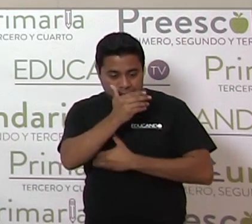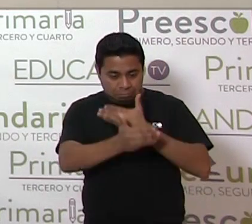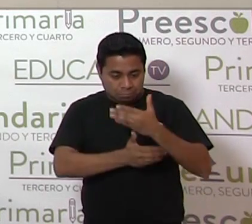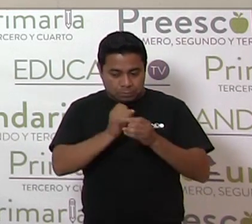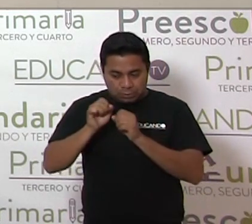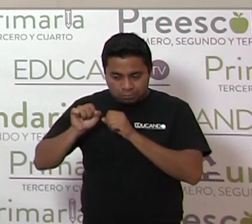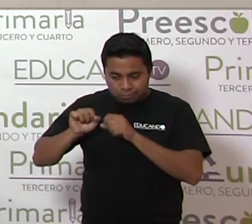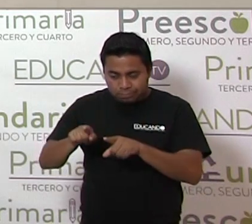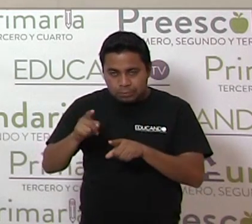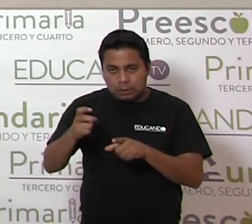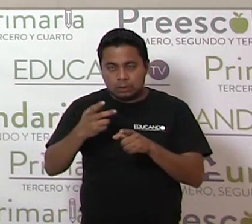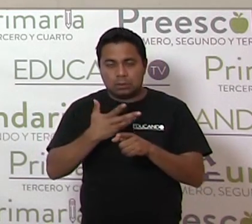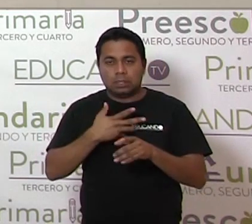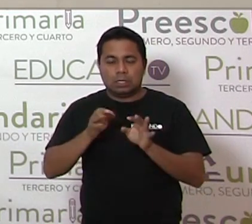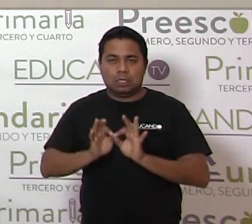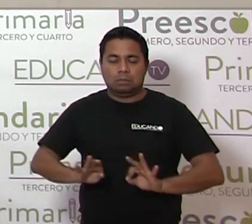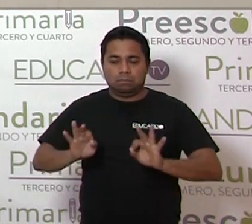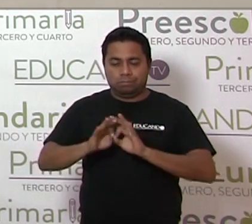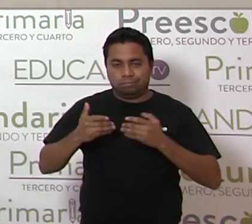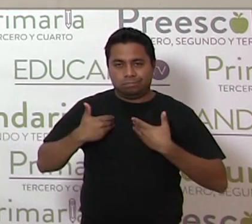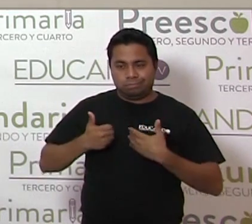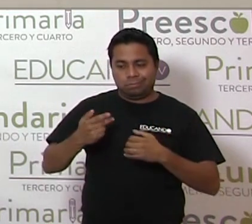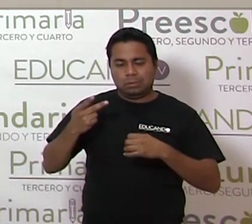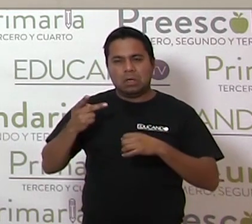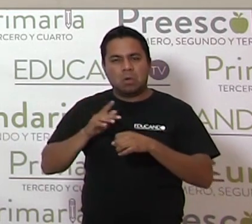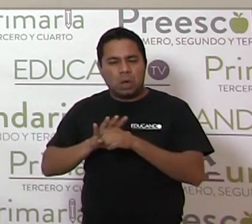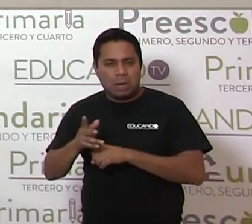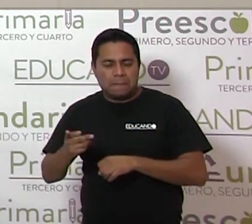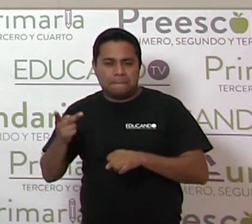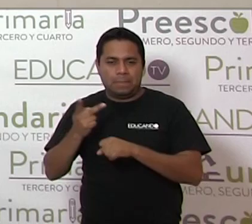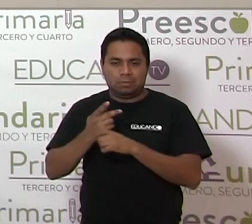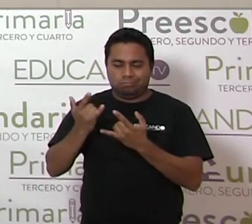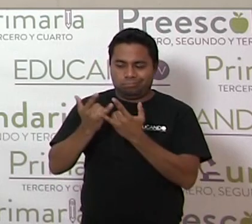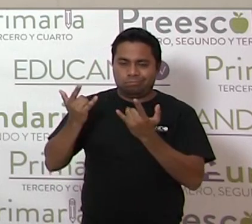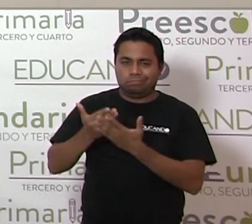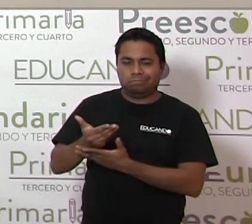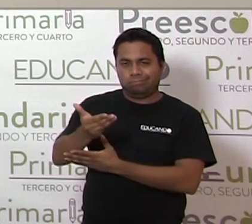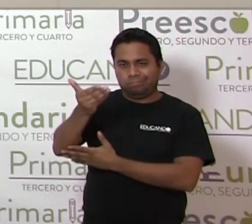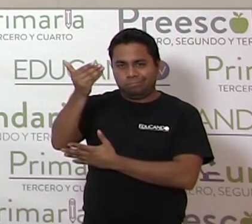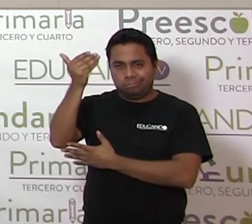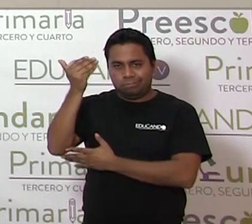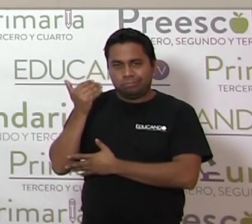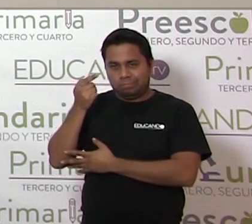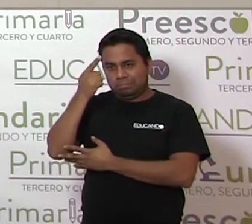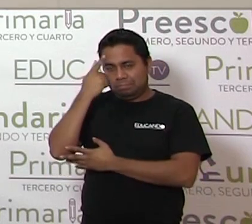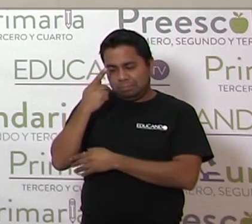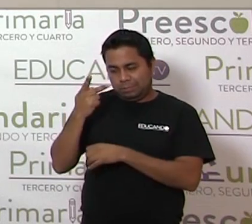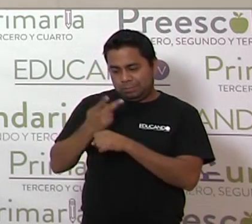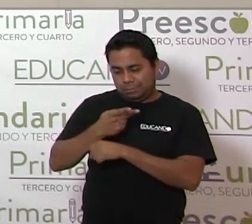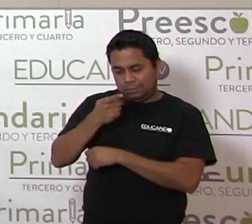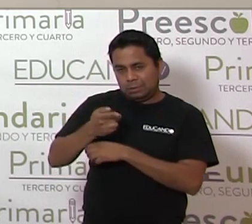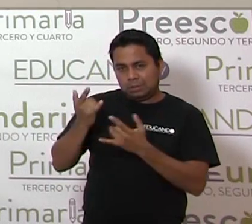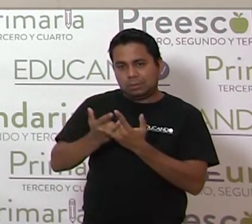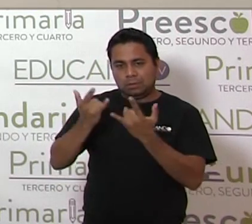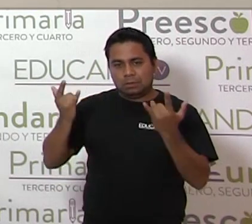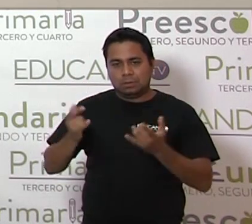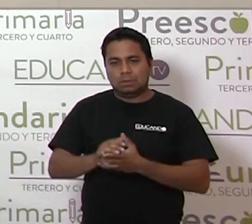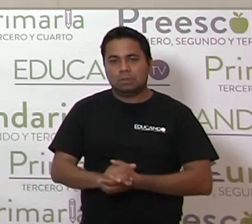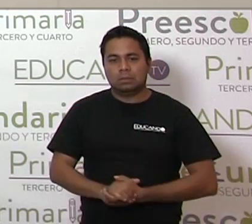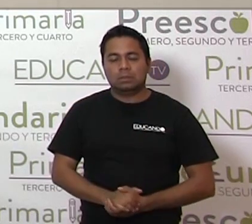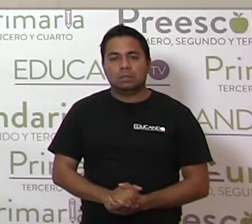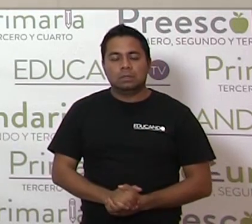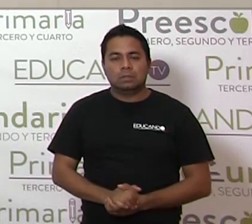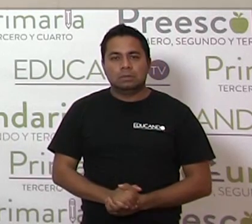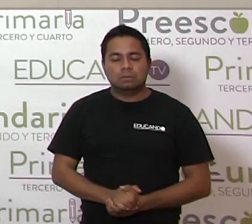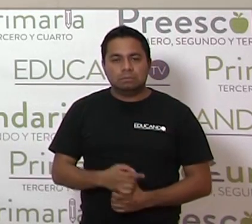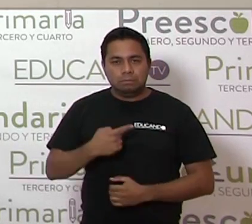poder entender y comprender los acontecimientos históricos que acontecieron en nuestra historia. Te invito para que a partir